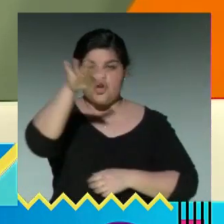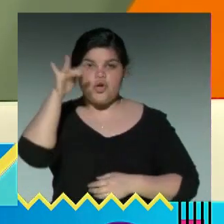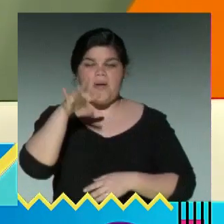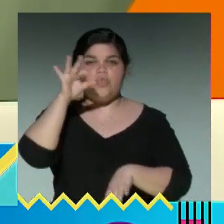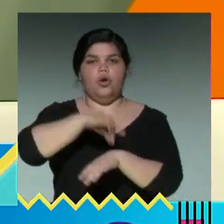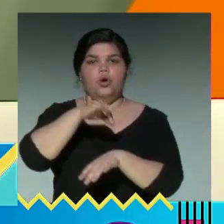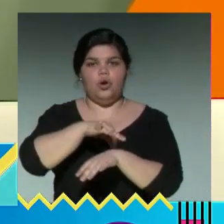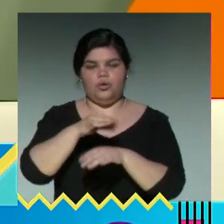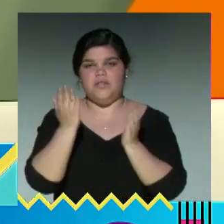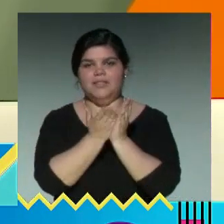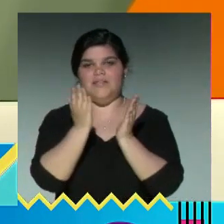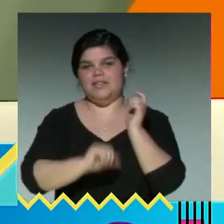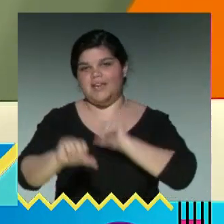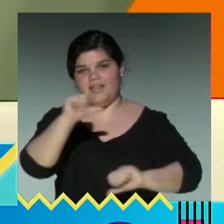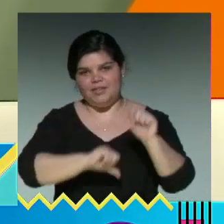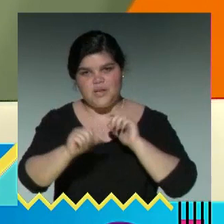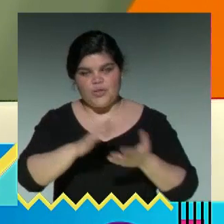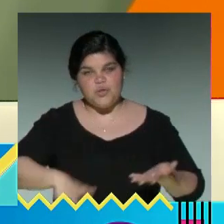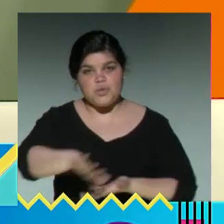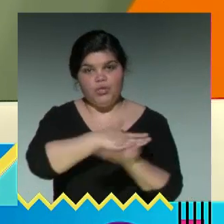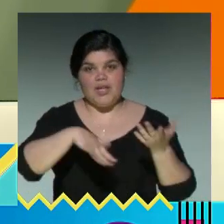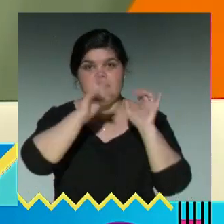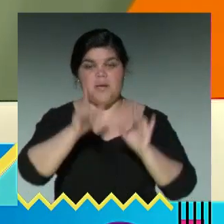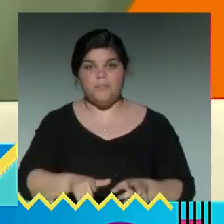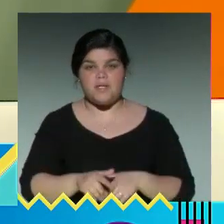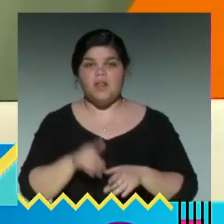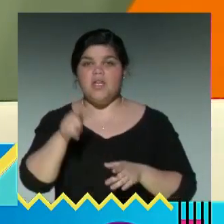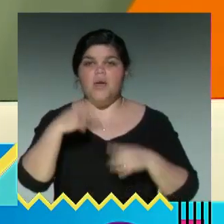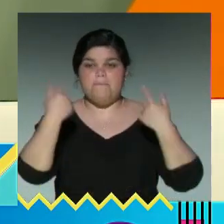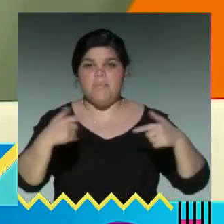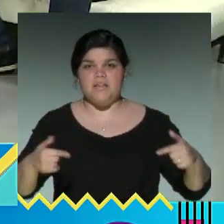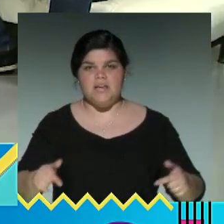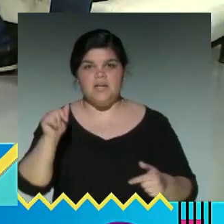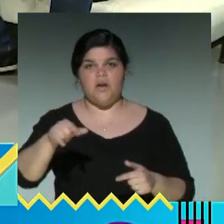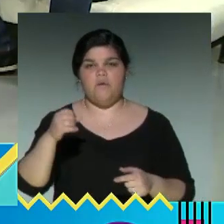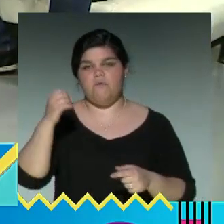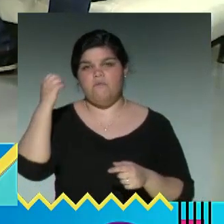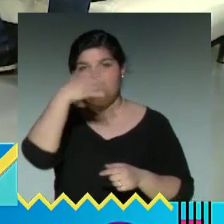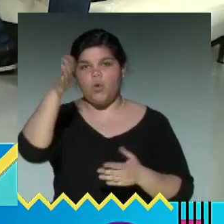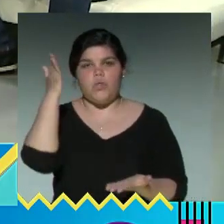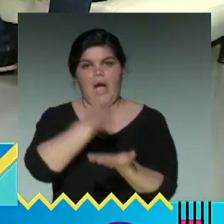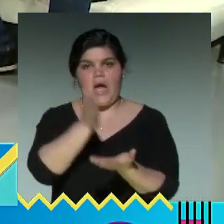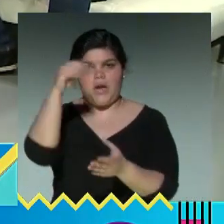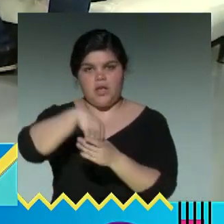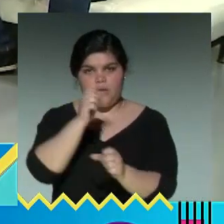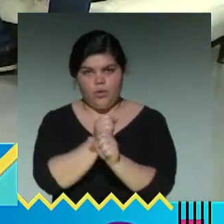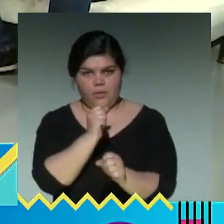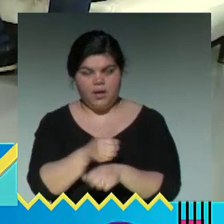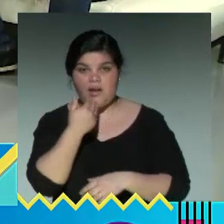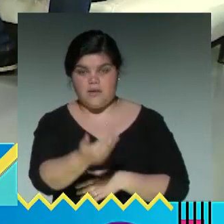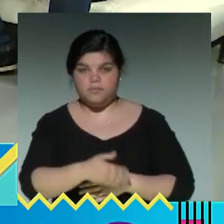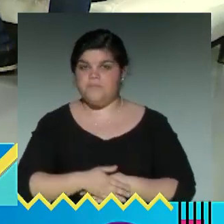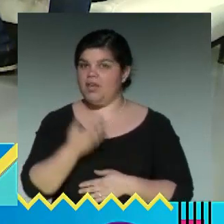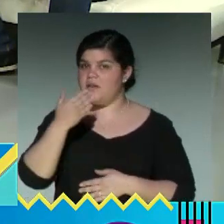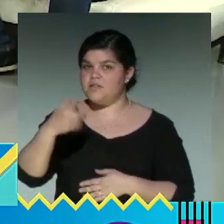y profesora titular en la Cátedra de Formación General y Extensión Rural de la Facultad de Ciencias Agrarias. Muchas gracias, Dolores, por estar presente. Gracias a